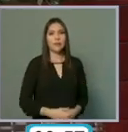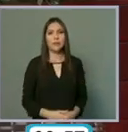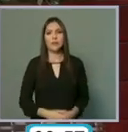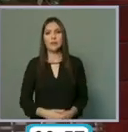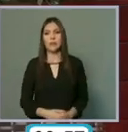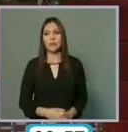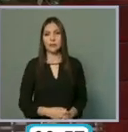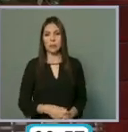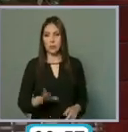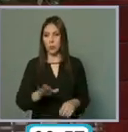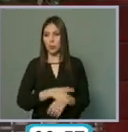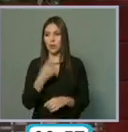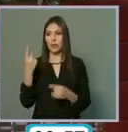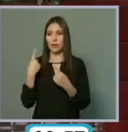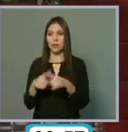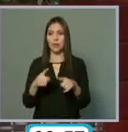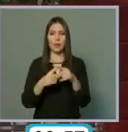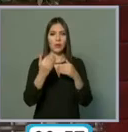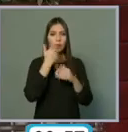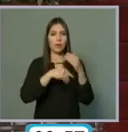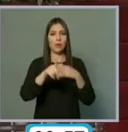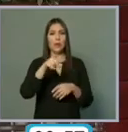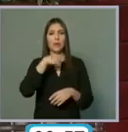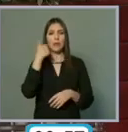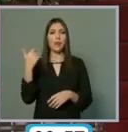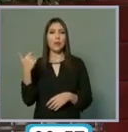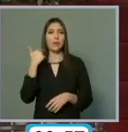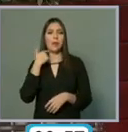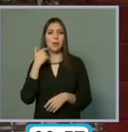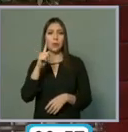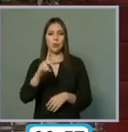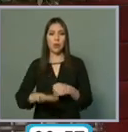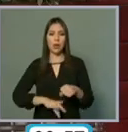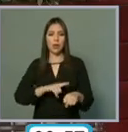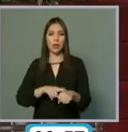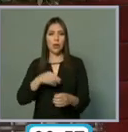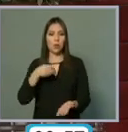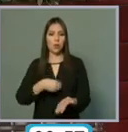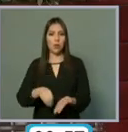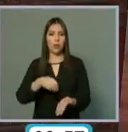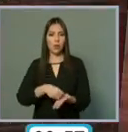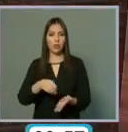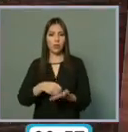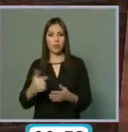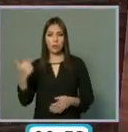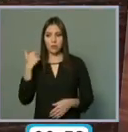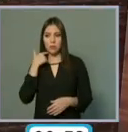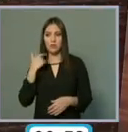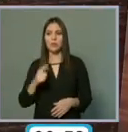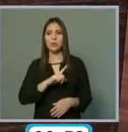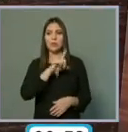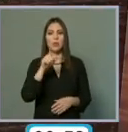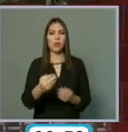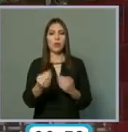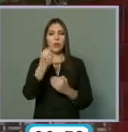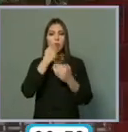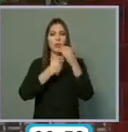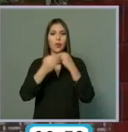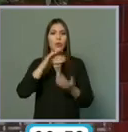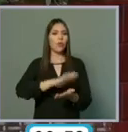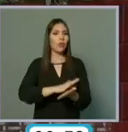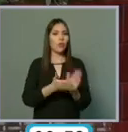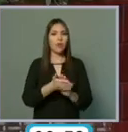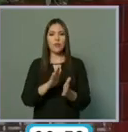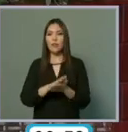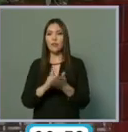el mestizaje culinario, ¿no? Porque mandó matar un cerdo Hernán Cortés y dice Bernal Díaz del Castillo que se lo comieron con las tortillas